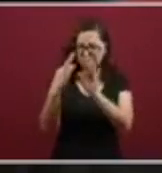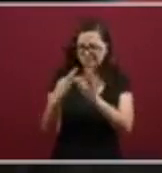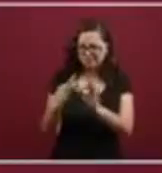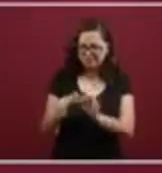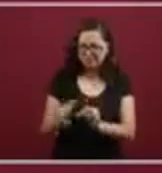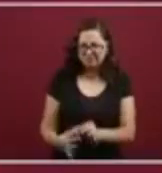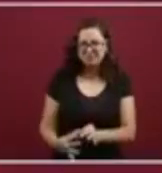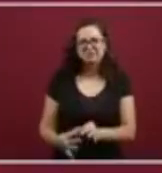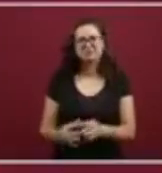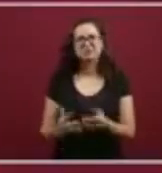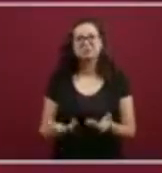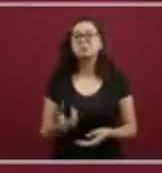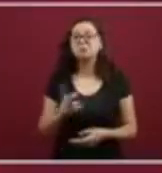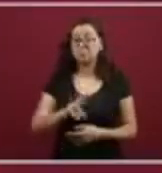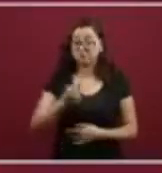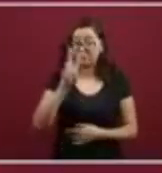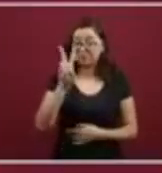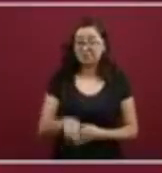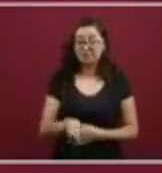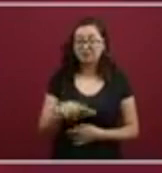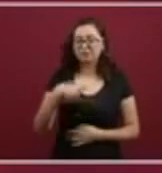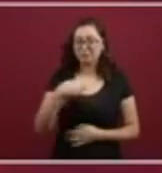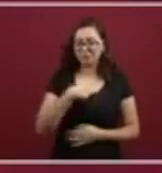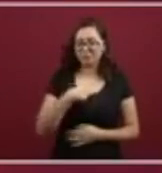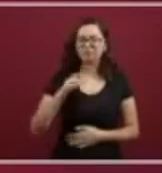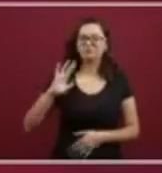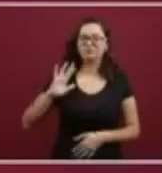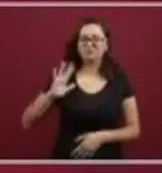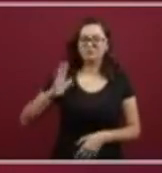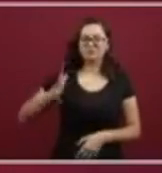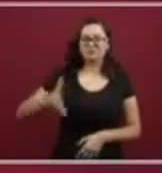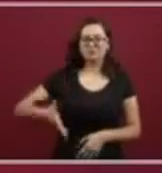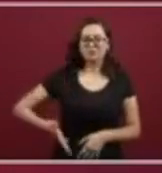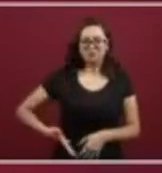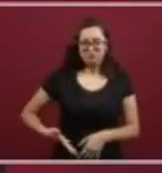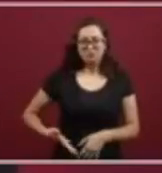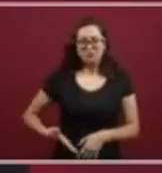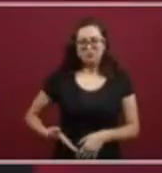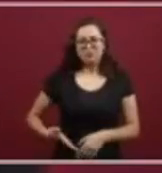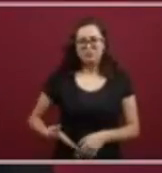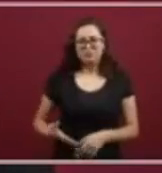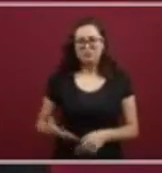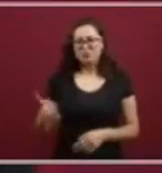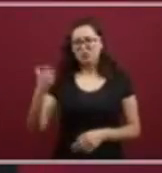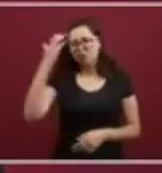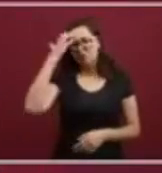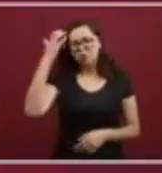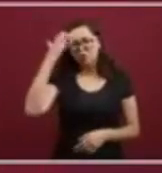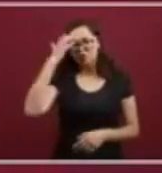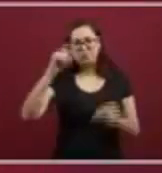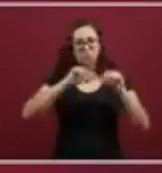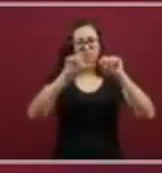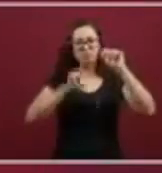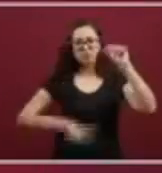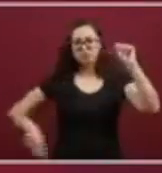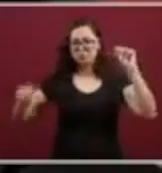tengo el orgullo de conocer todos los municipios de